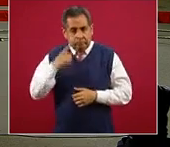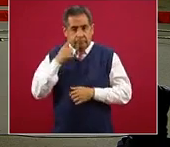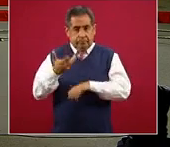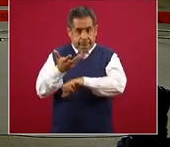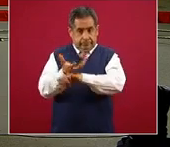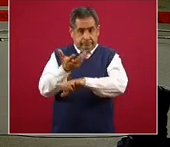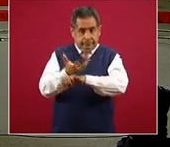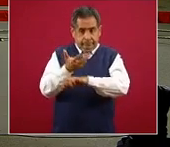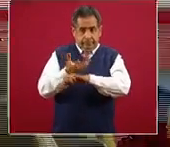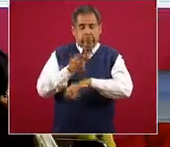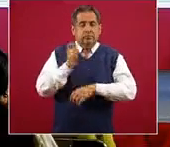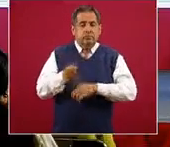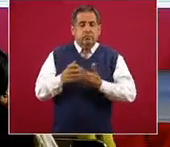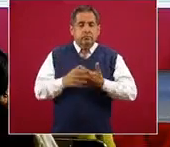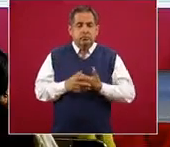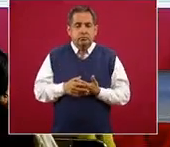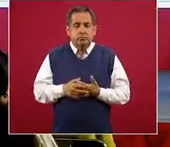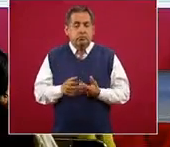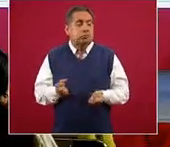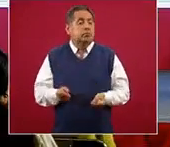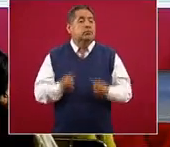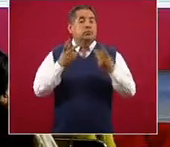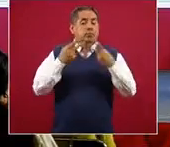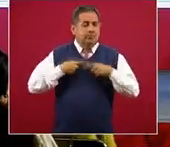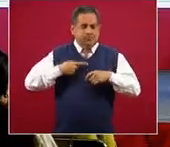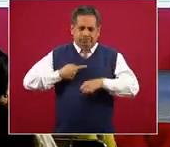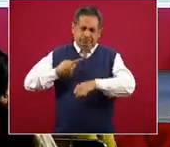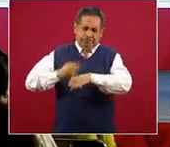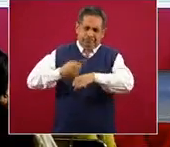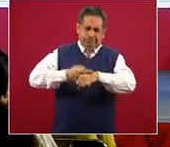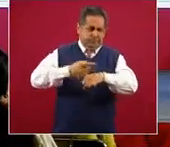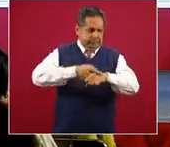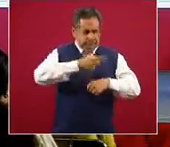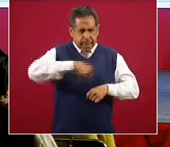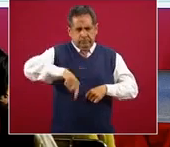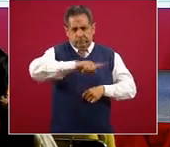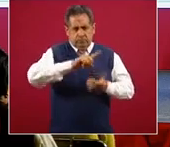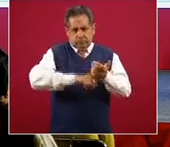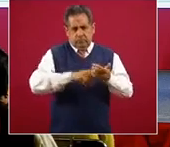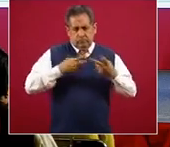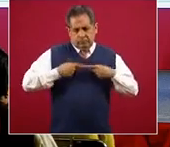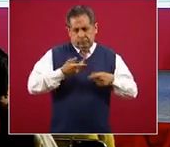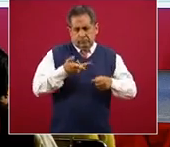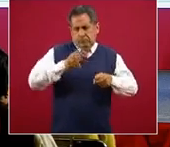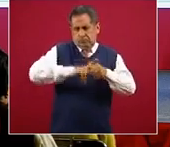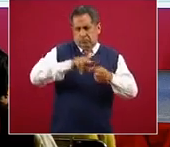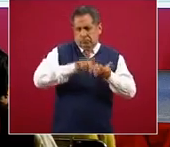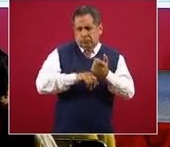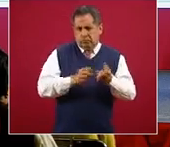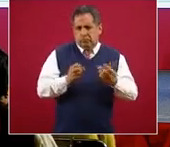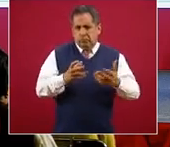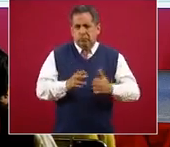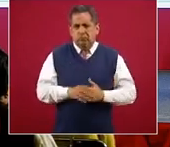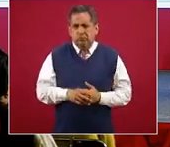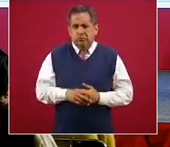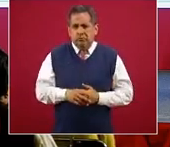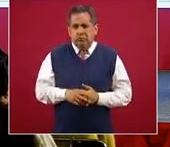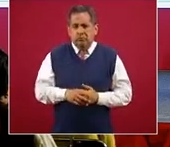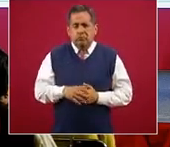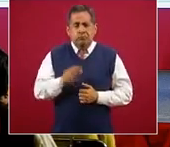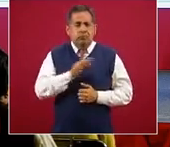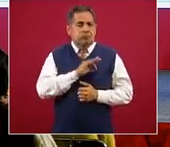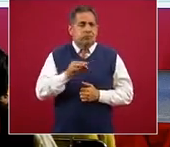Unidos, la tasa de infección fue un poco cerca